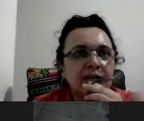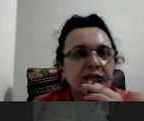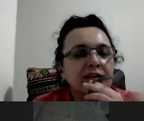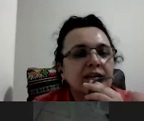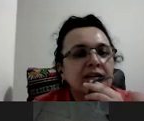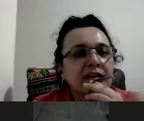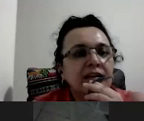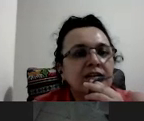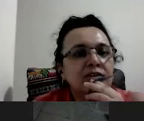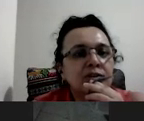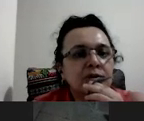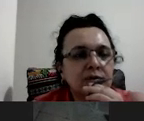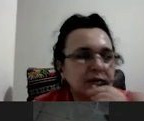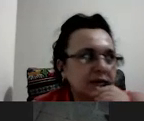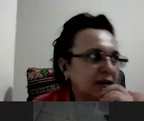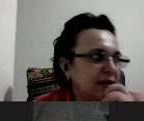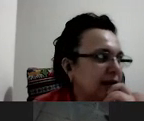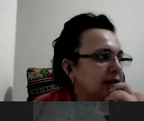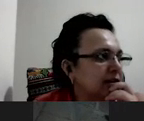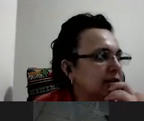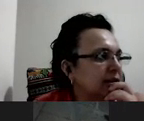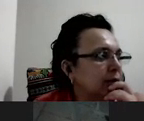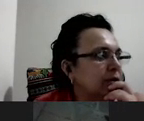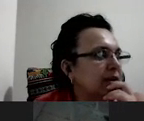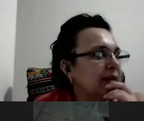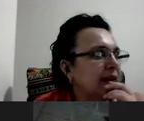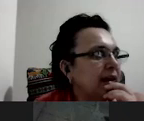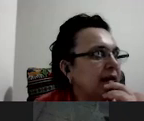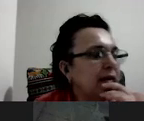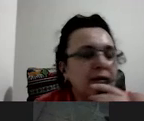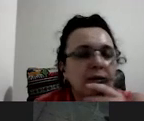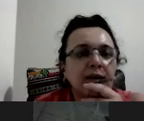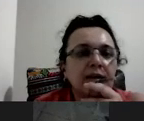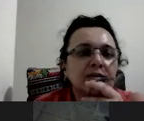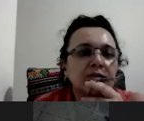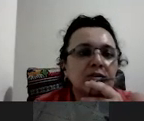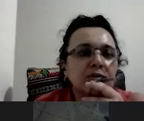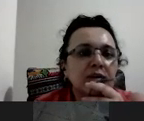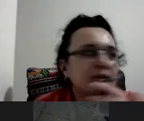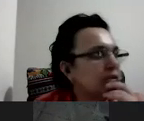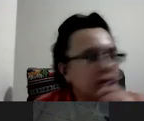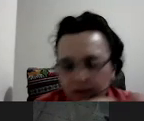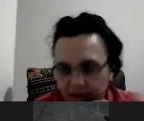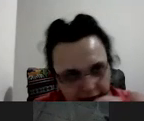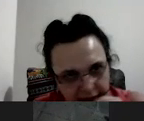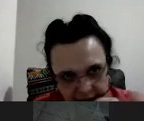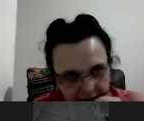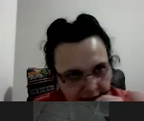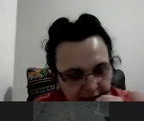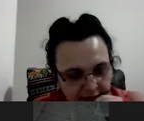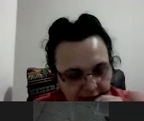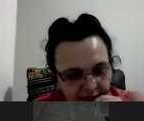¿Verdad? Y el should es un debería o en el caso de shouldn't, no